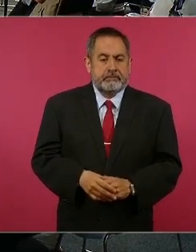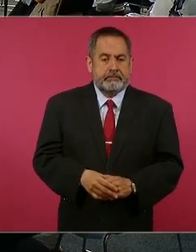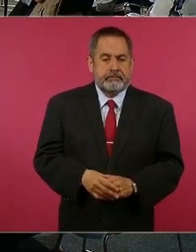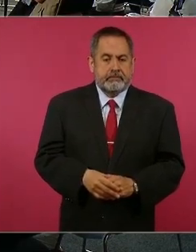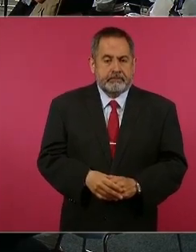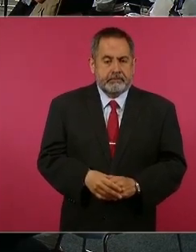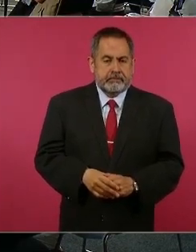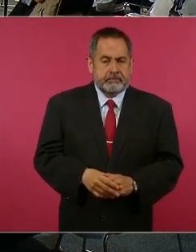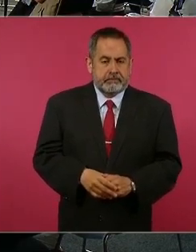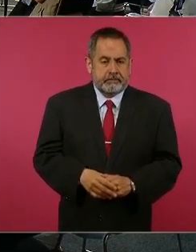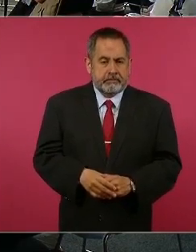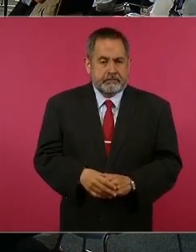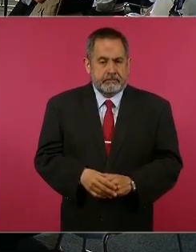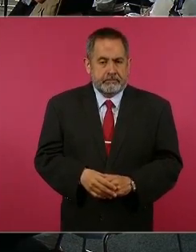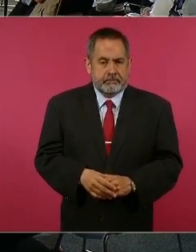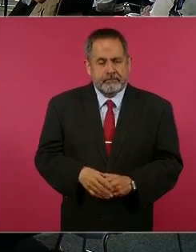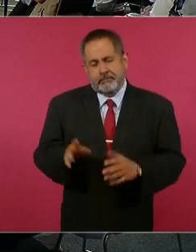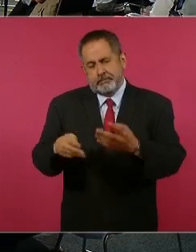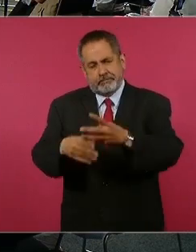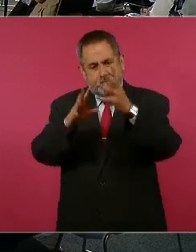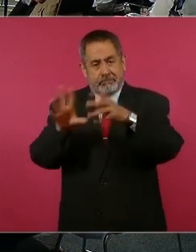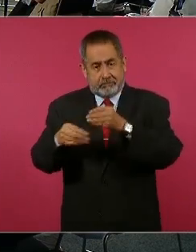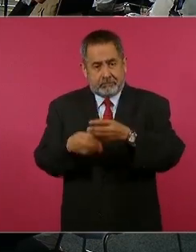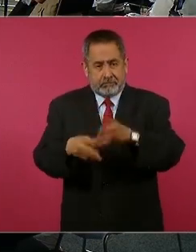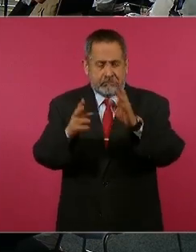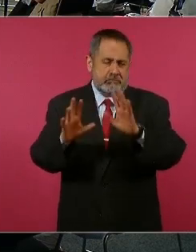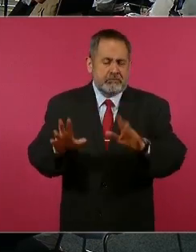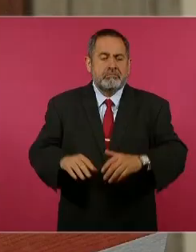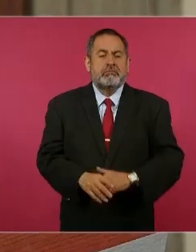El 5 ya. Bueno, ¿los quieren ver todo?